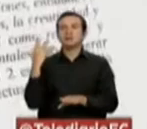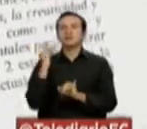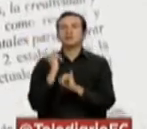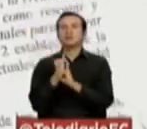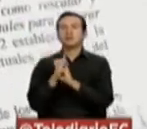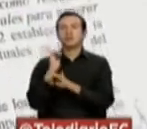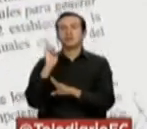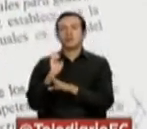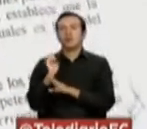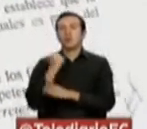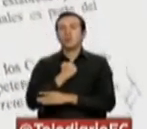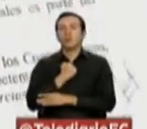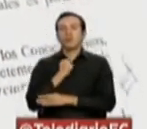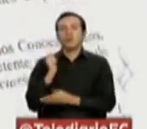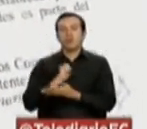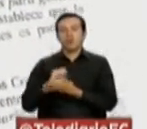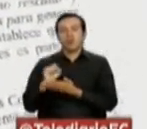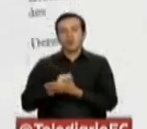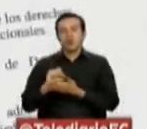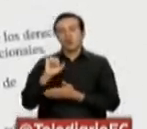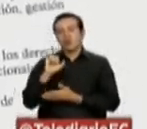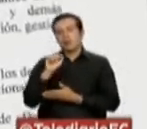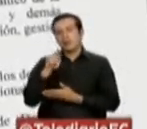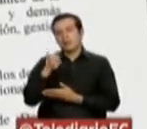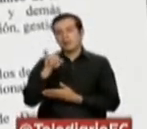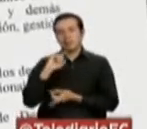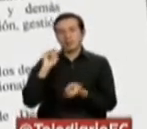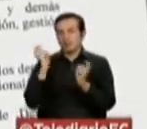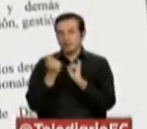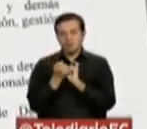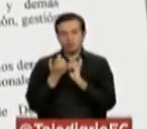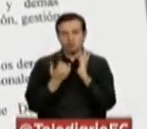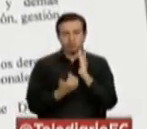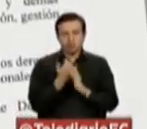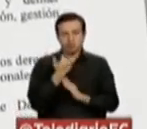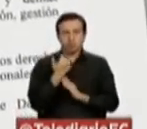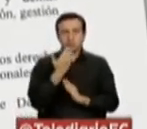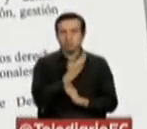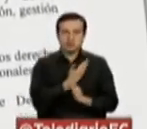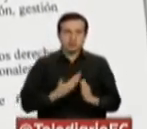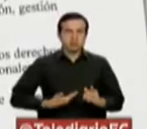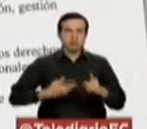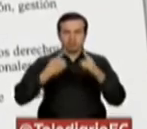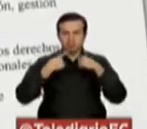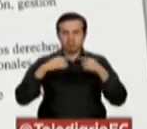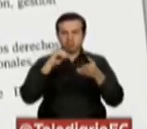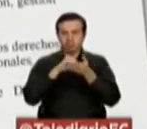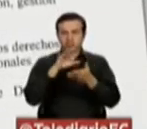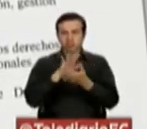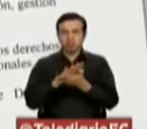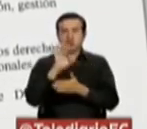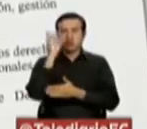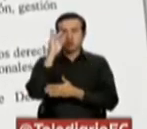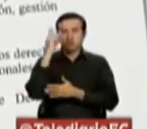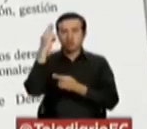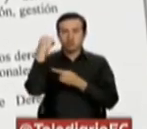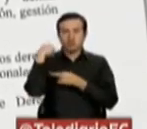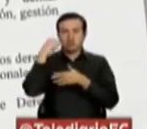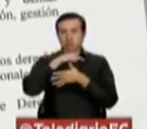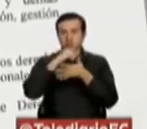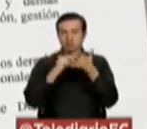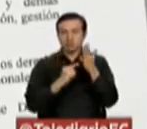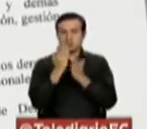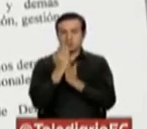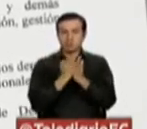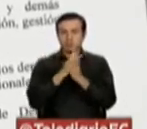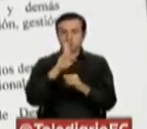Instituto Ecuatoriano de Propiedad Intelectual, IEPI. Según el Decreto Ejecutivo 356, son 18 atribuciones que debe cumplir el Servicio